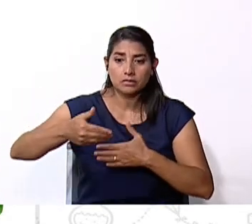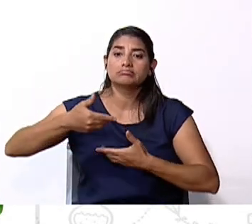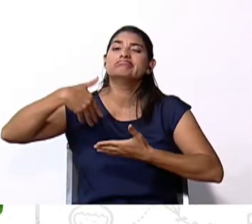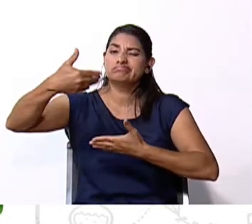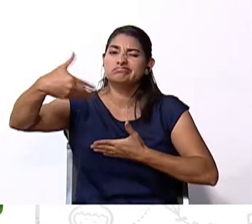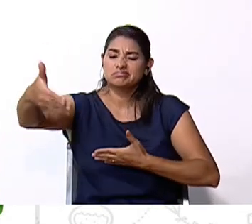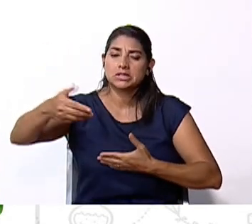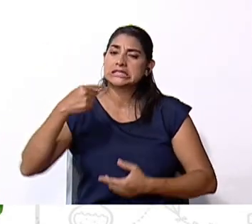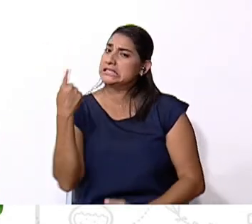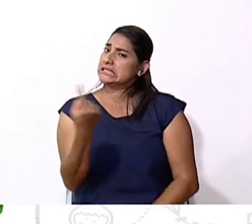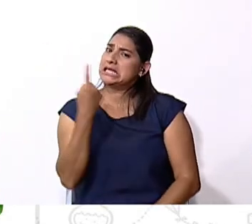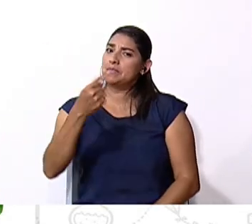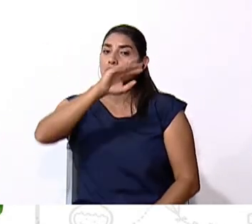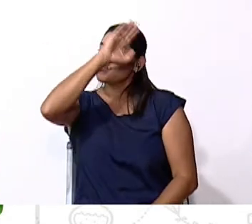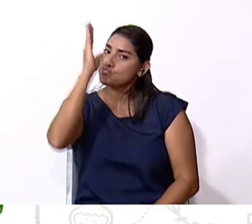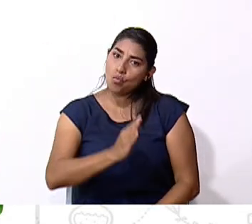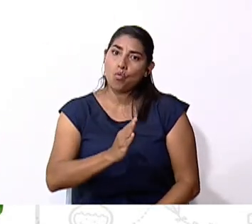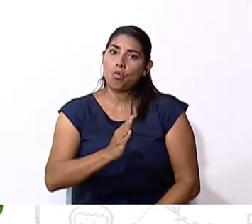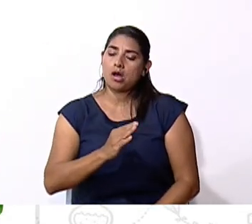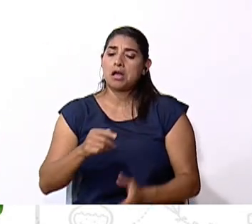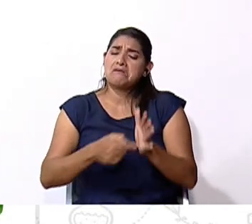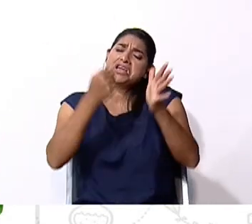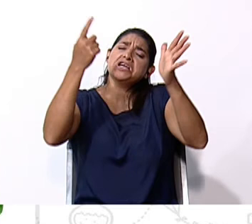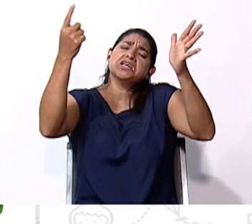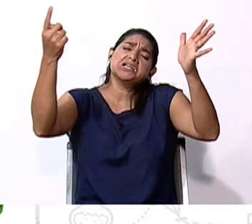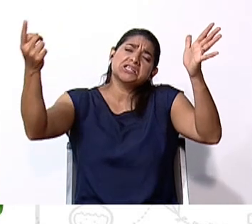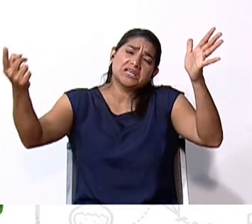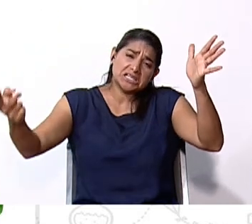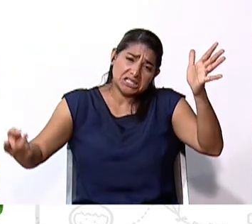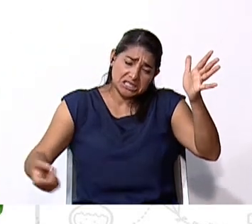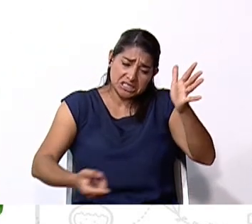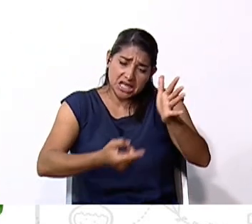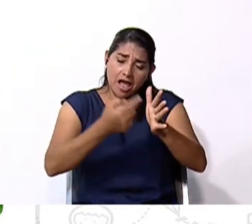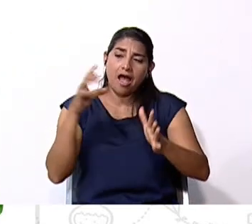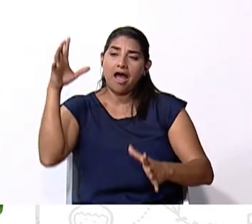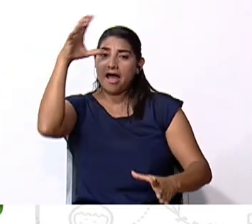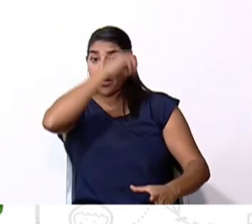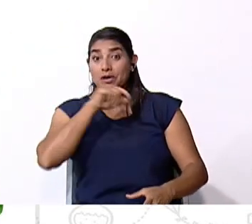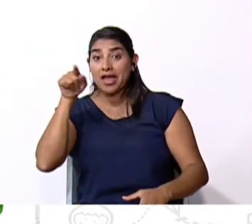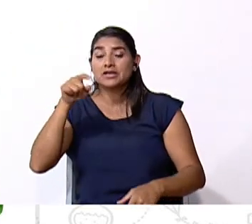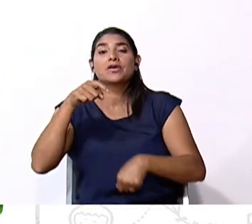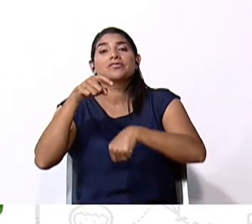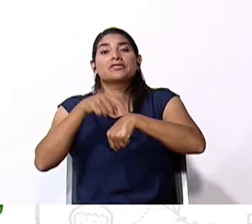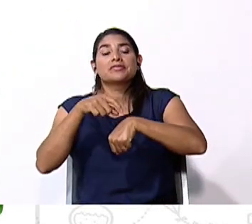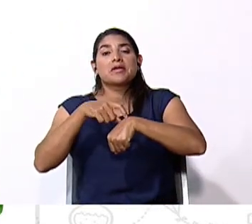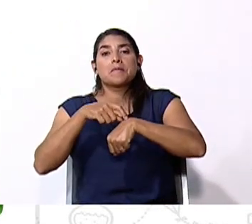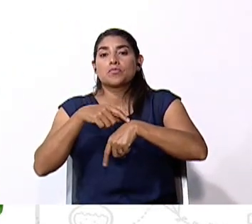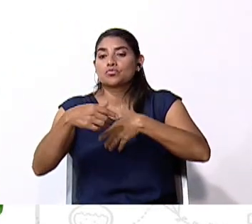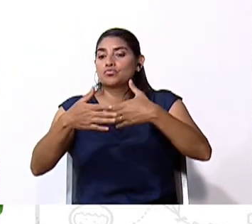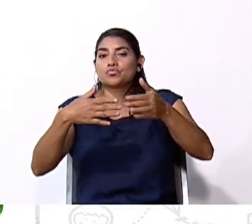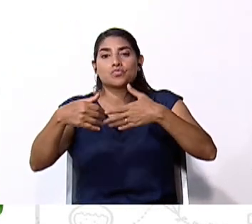luego, siempre, nunca, de vez en cuando. ¿Se dan cuenta? Nos